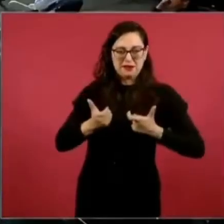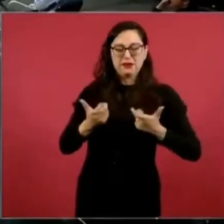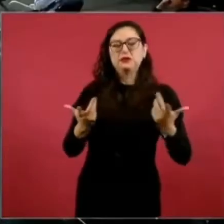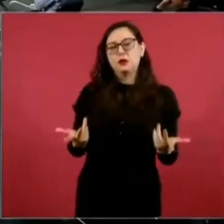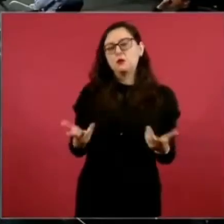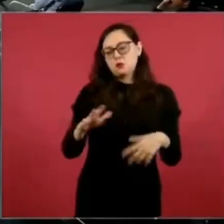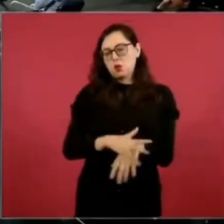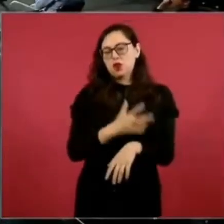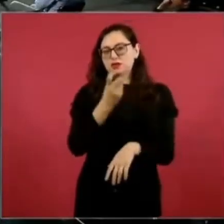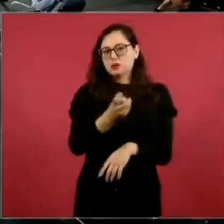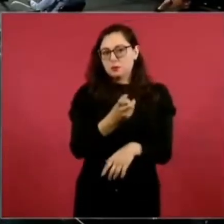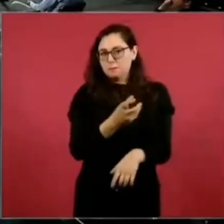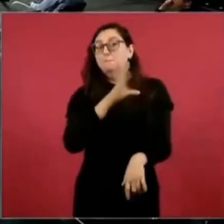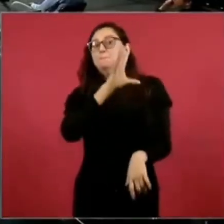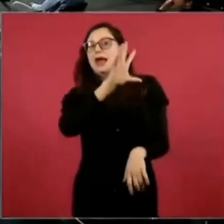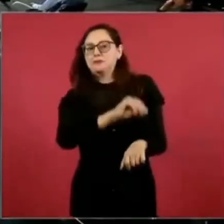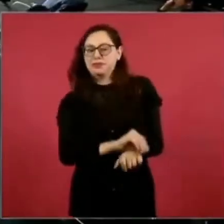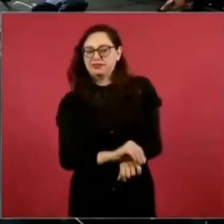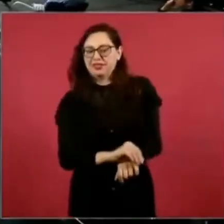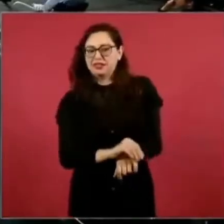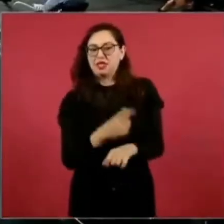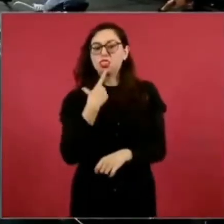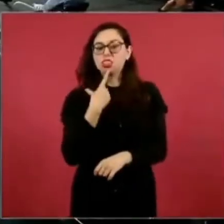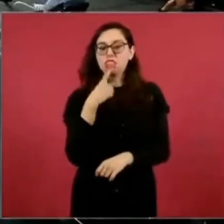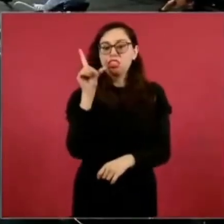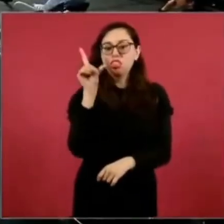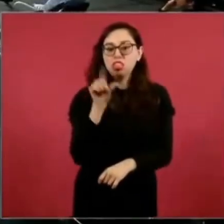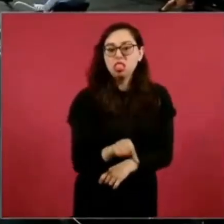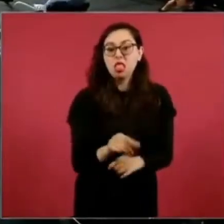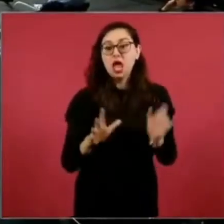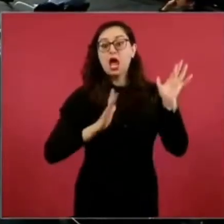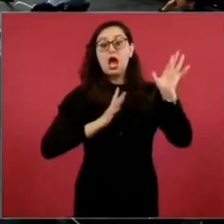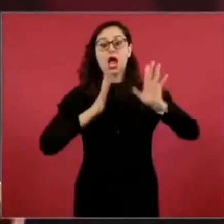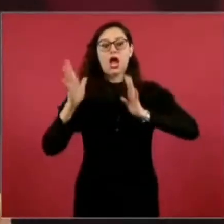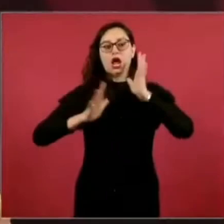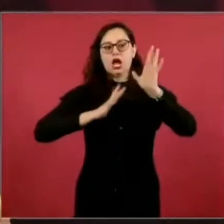no Qué es lo más sensacionalista